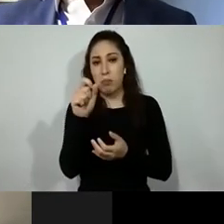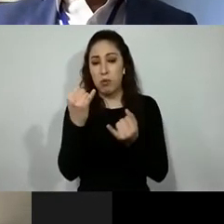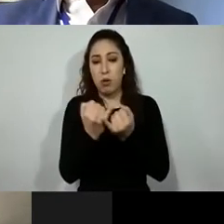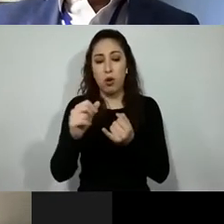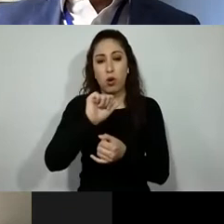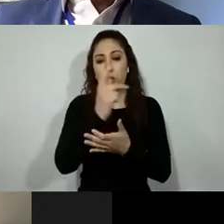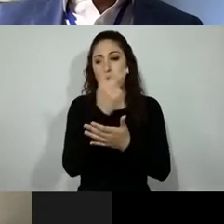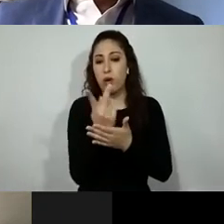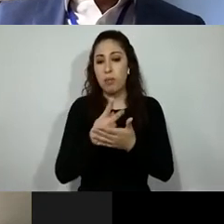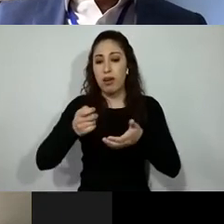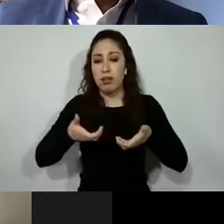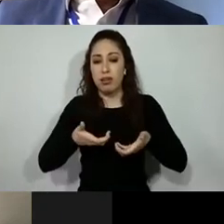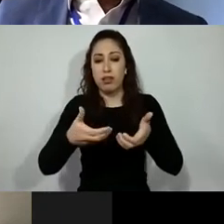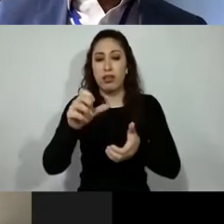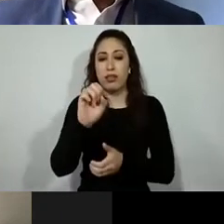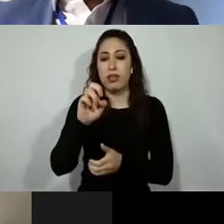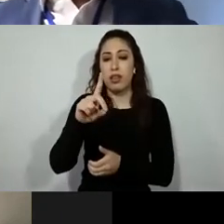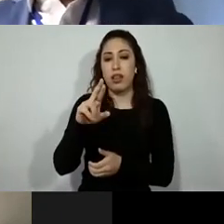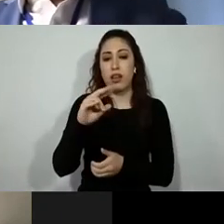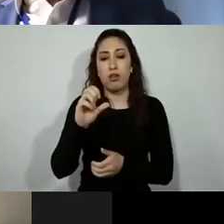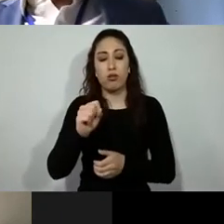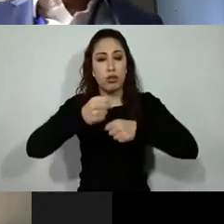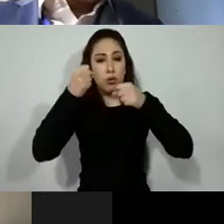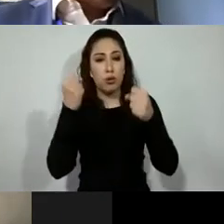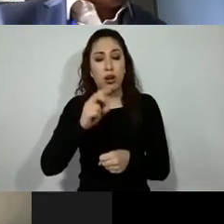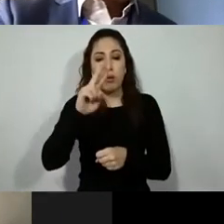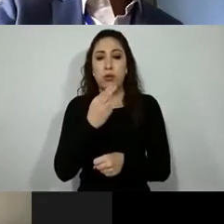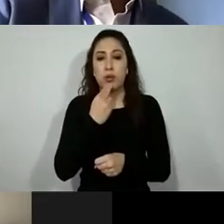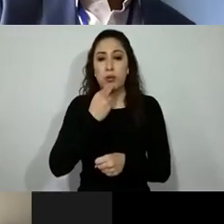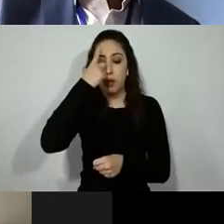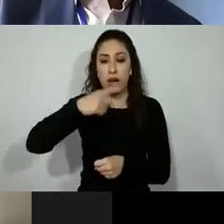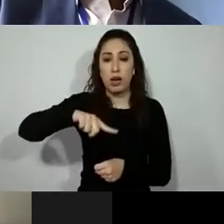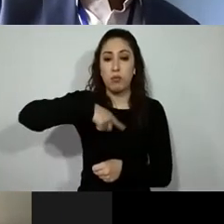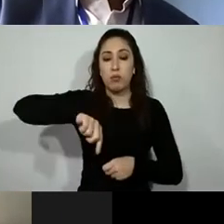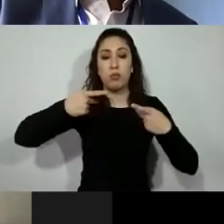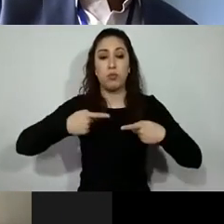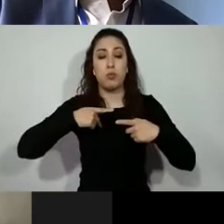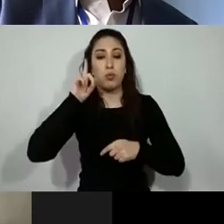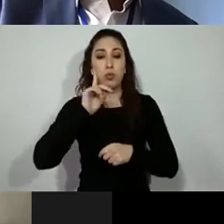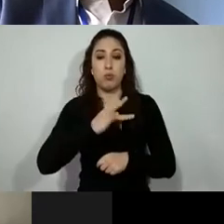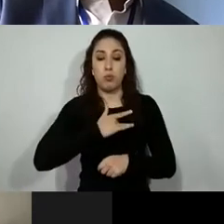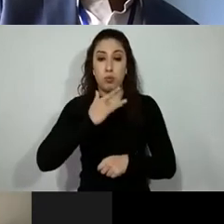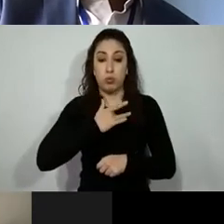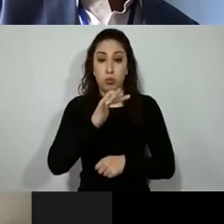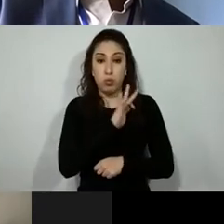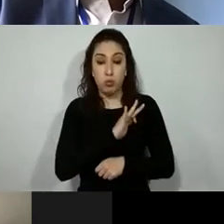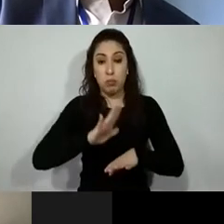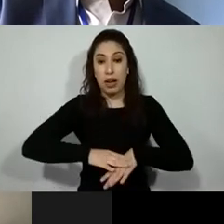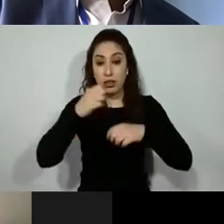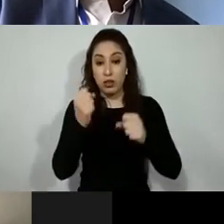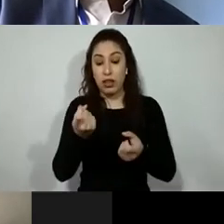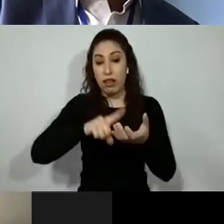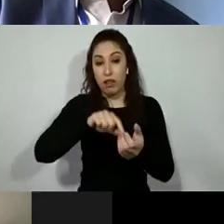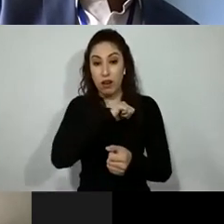que incide de manera directa en la seguridad de las mujeres de la alcaldía, así como en la prevención